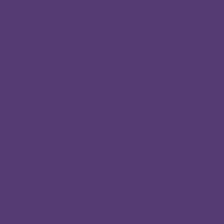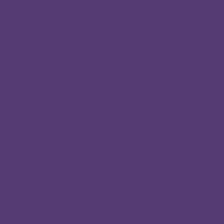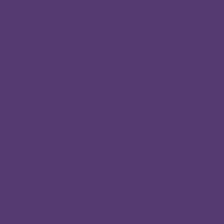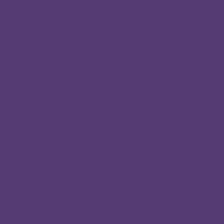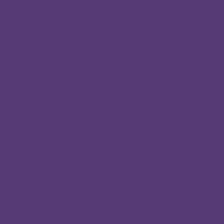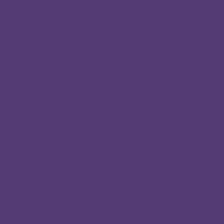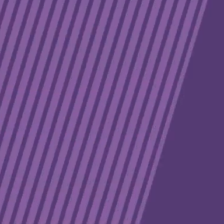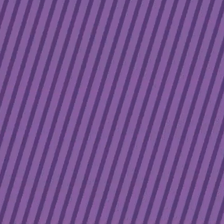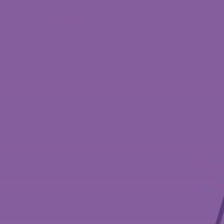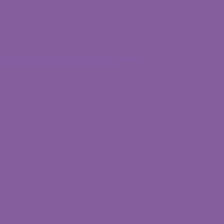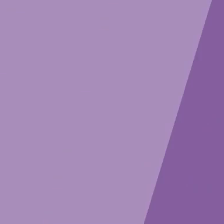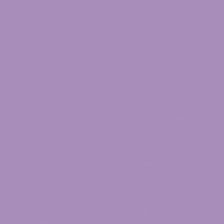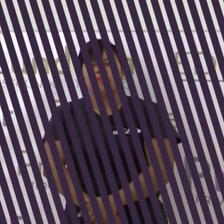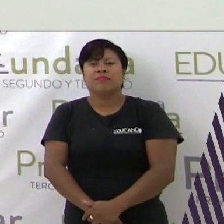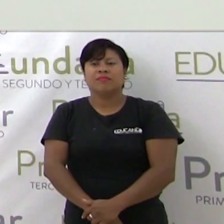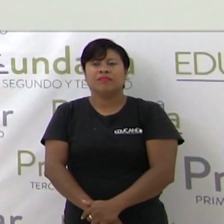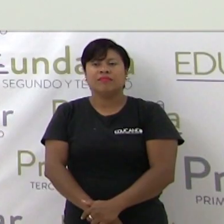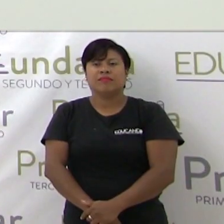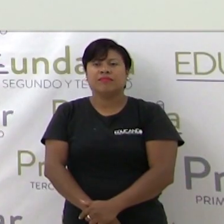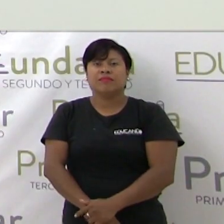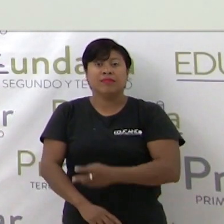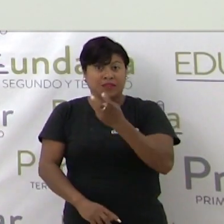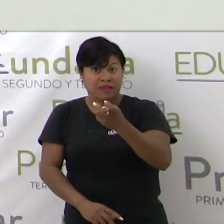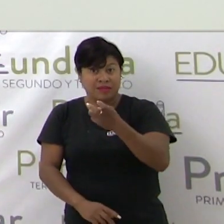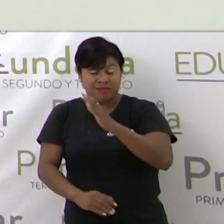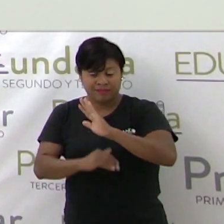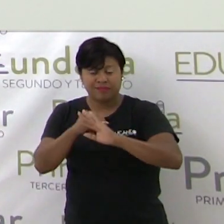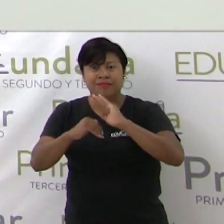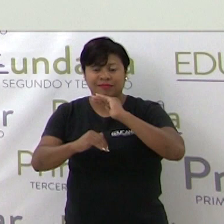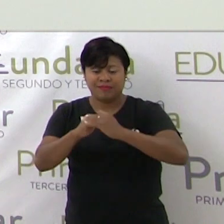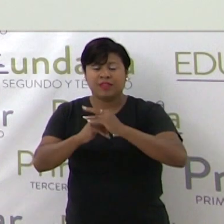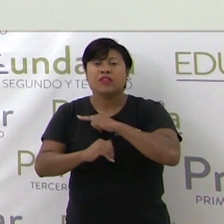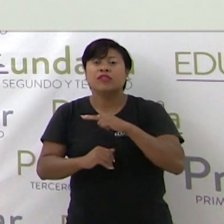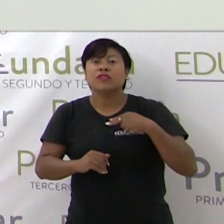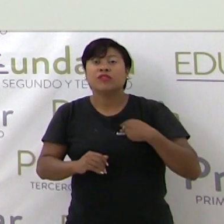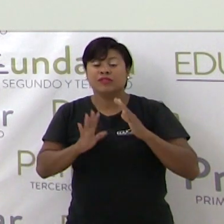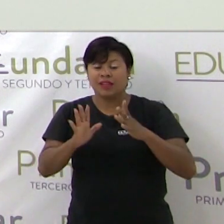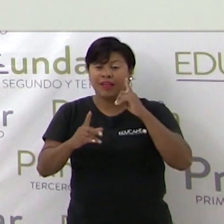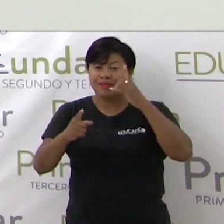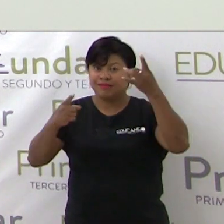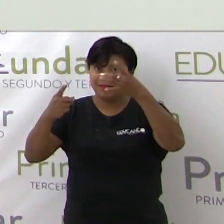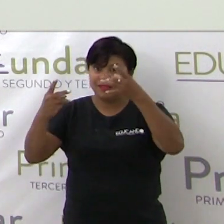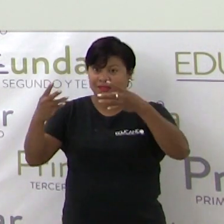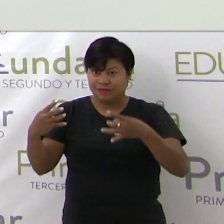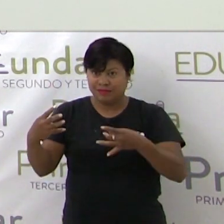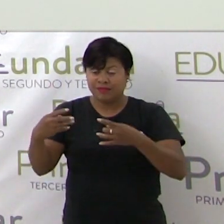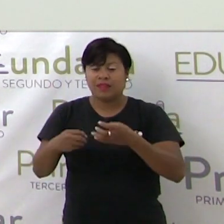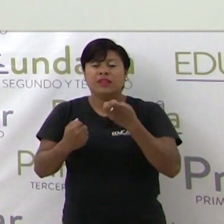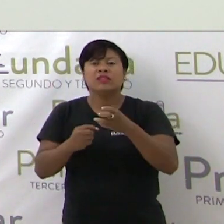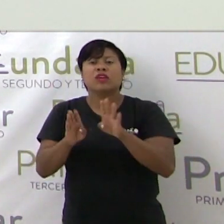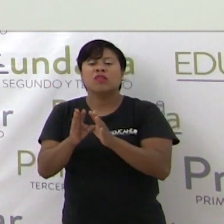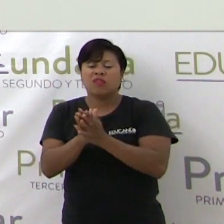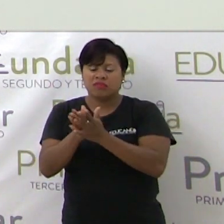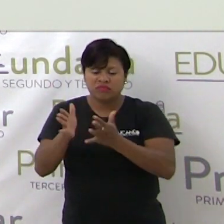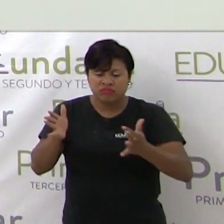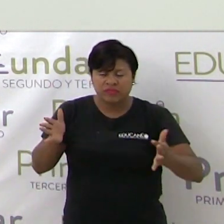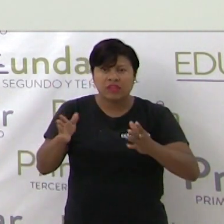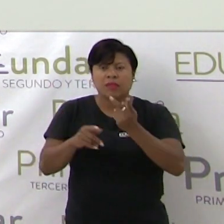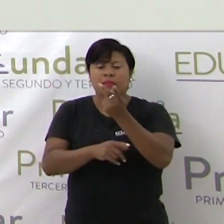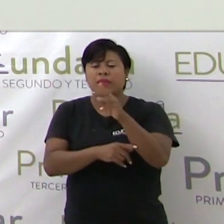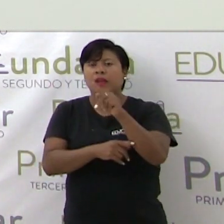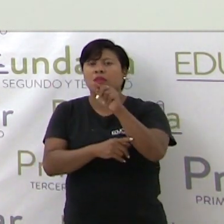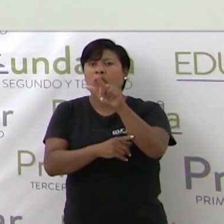Bye. Adiós. Muy bien, pues con esto, niños, nosotros ya hemos visto el desarrollo de una